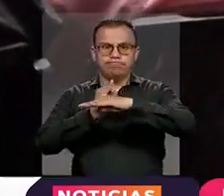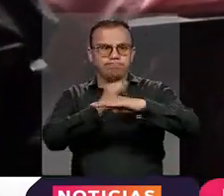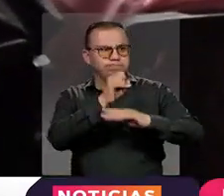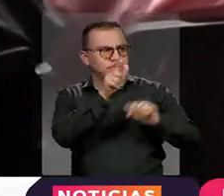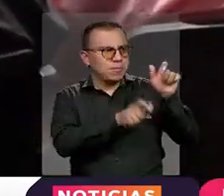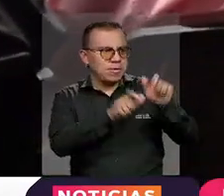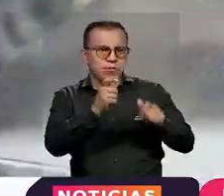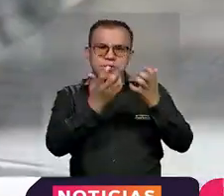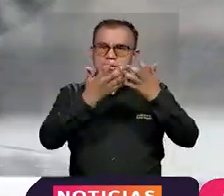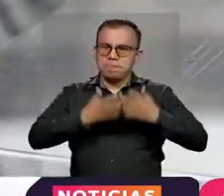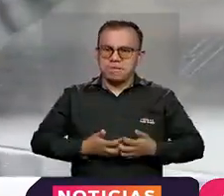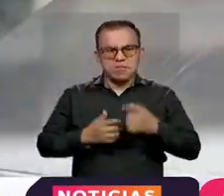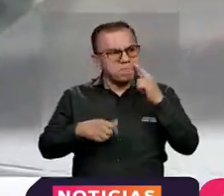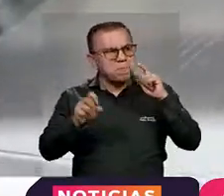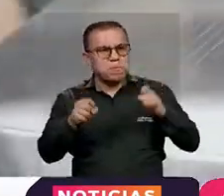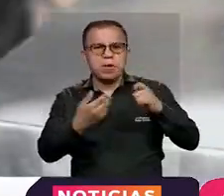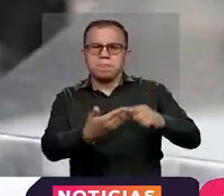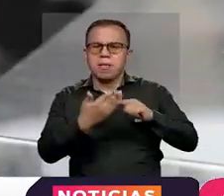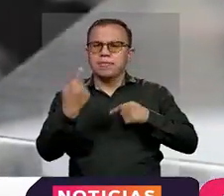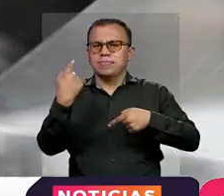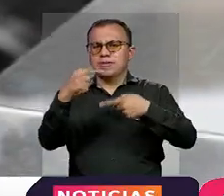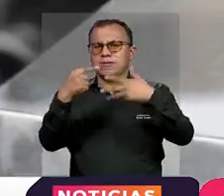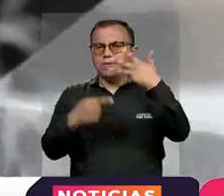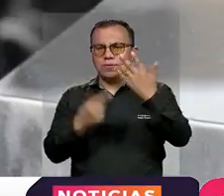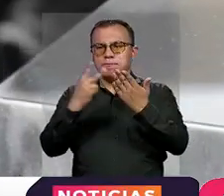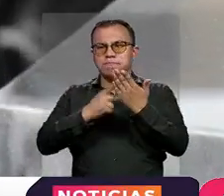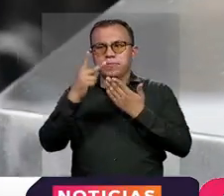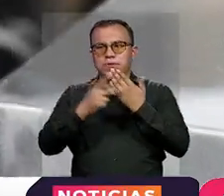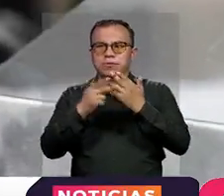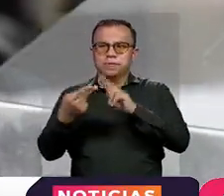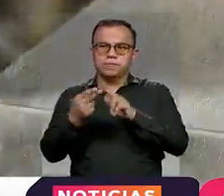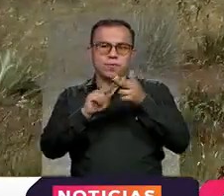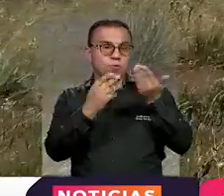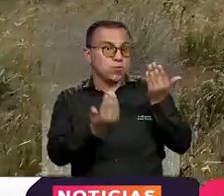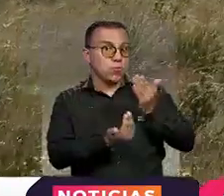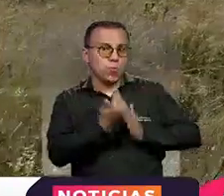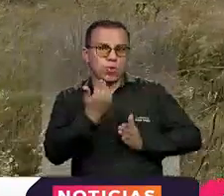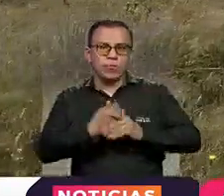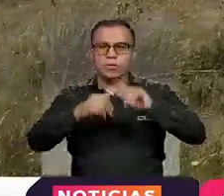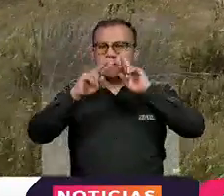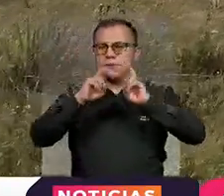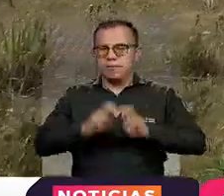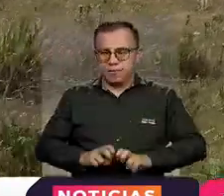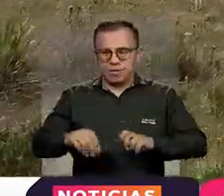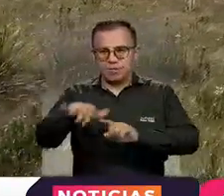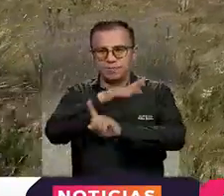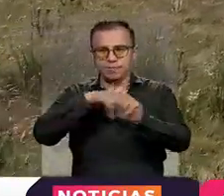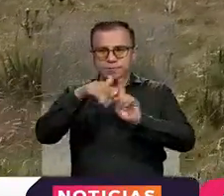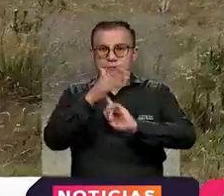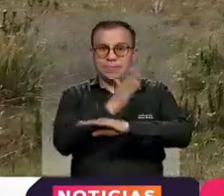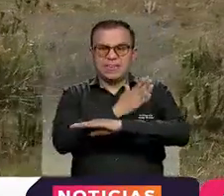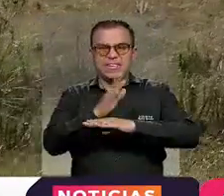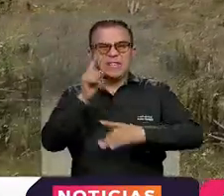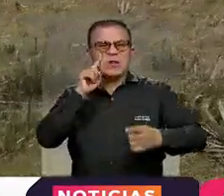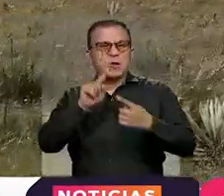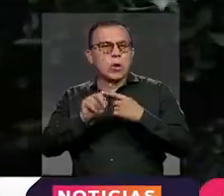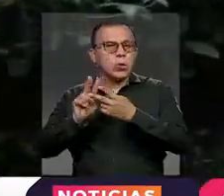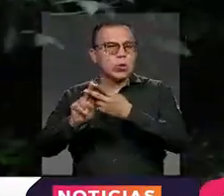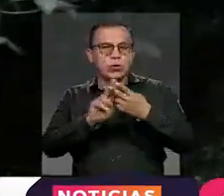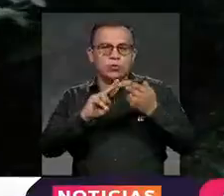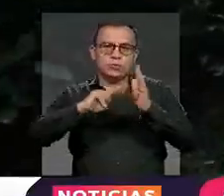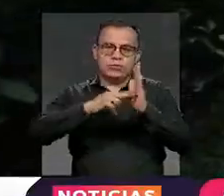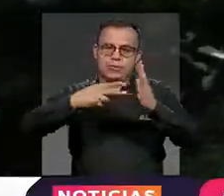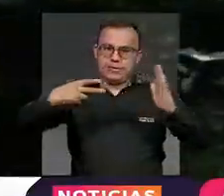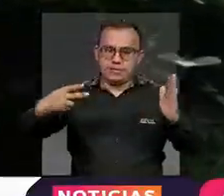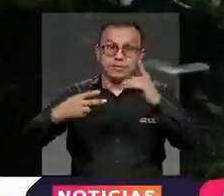personas y empresas pueden presentar diferentes proyectos relacionados con innovación e investigación ambiental. Se busca conocer avances tecnológicos